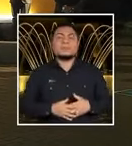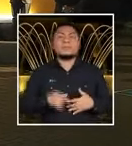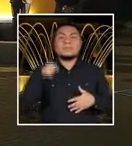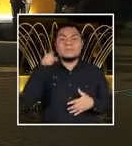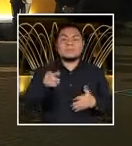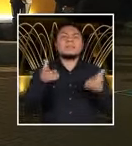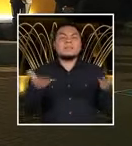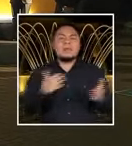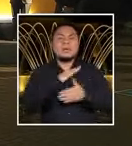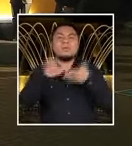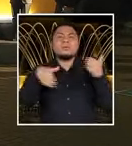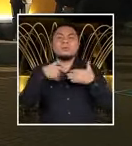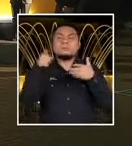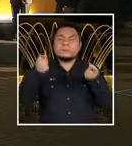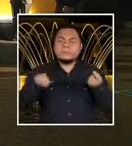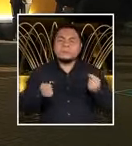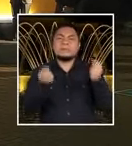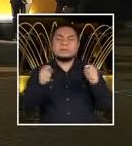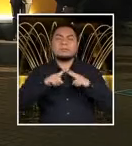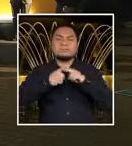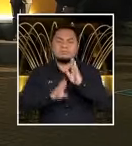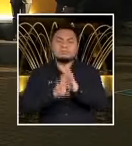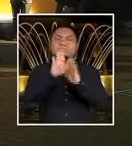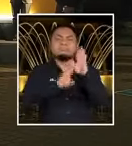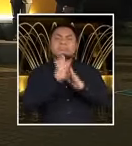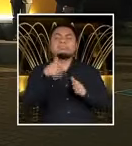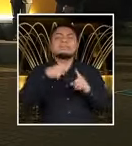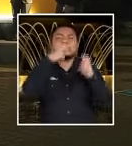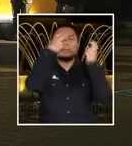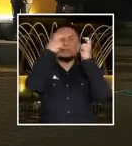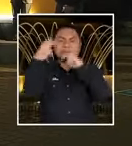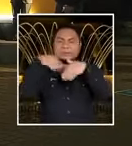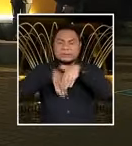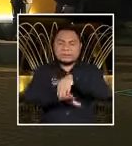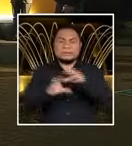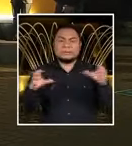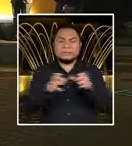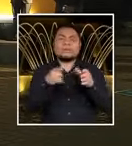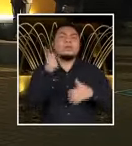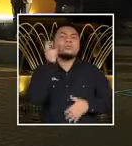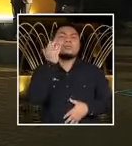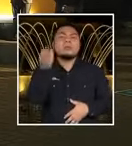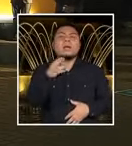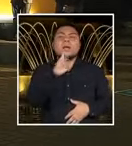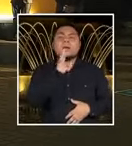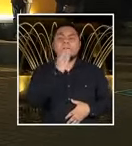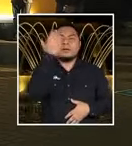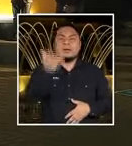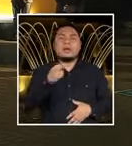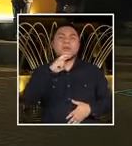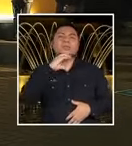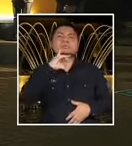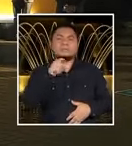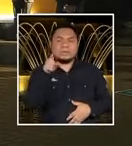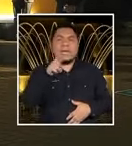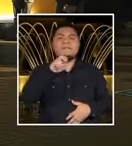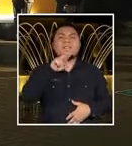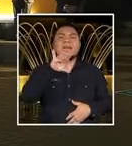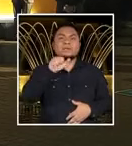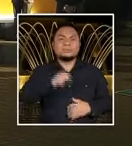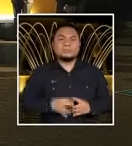que lidera todos los esfuerzos para la reactivación de nuestro turismo interno. Escuchamos las palabras de la señora Rocía